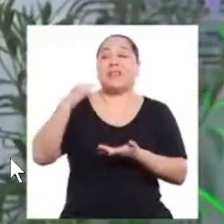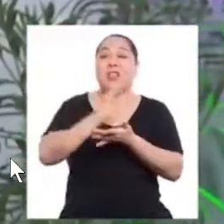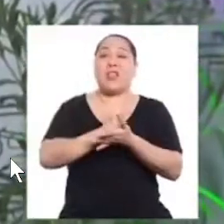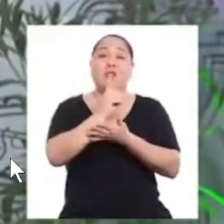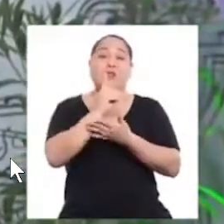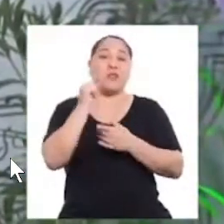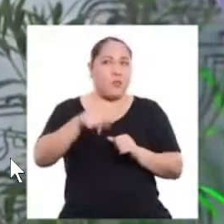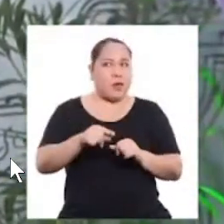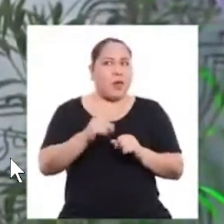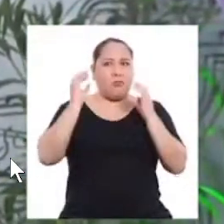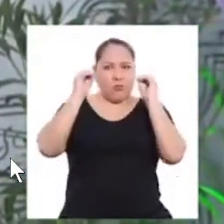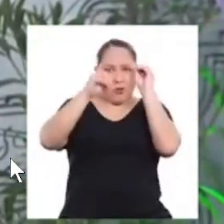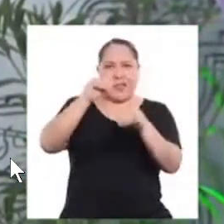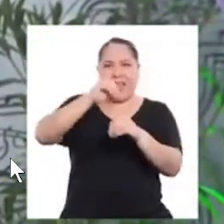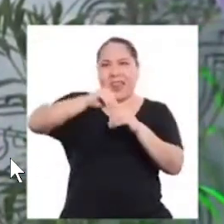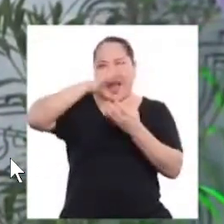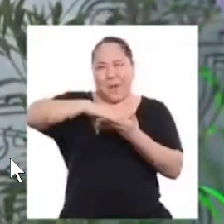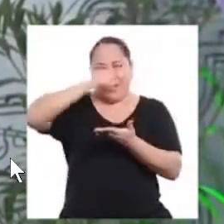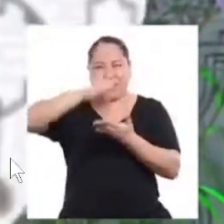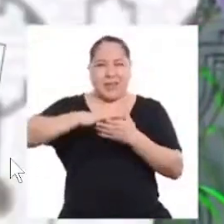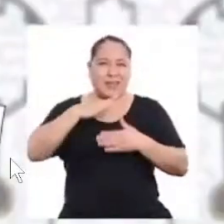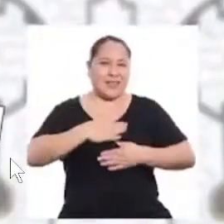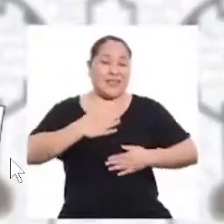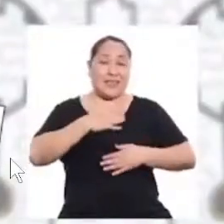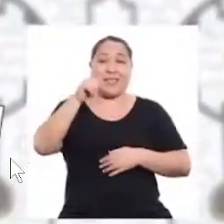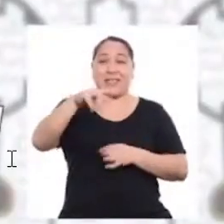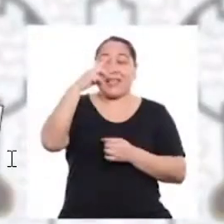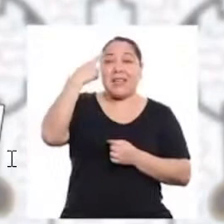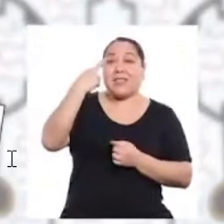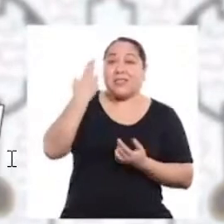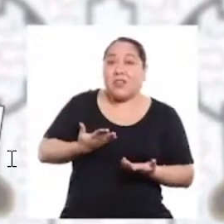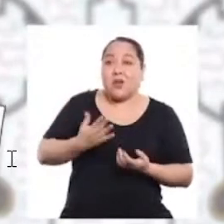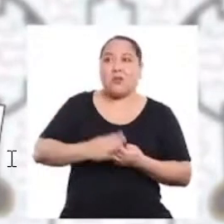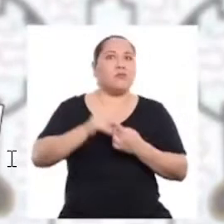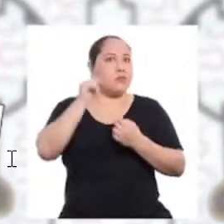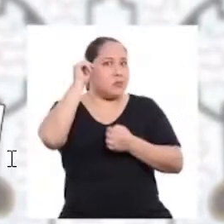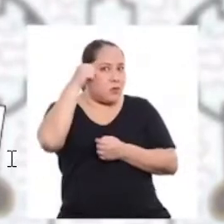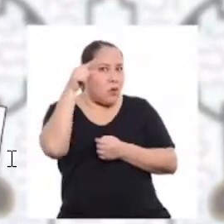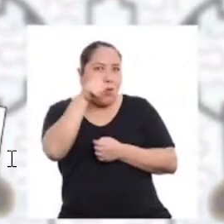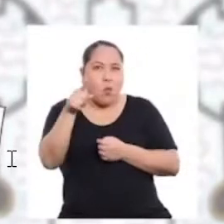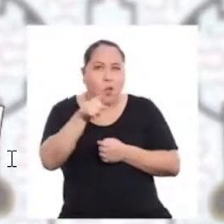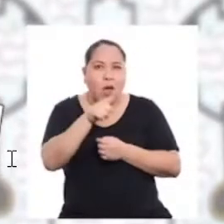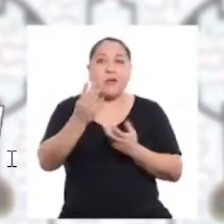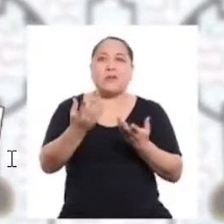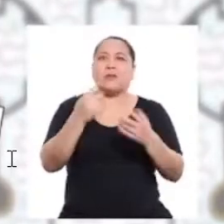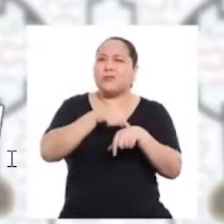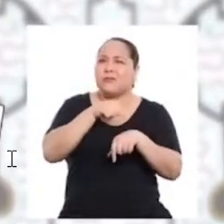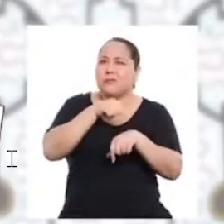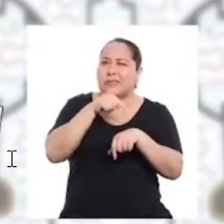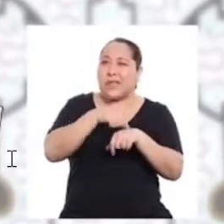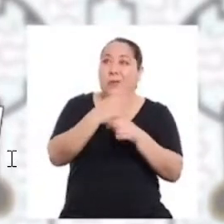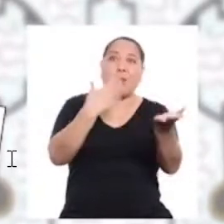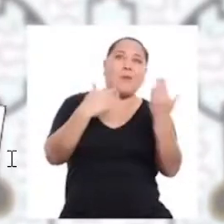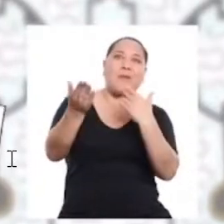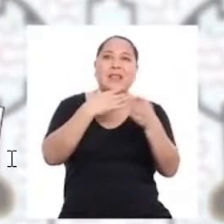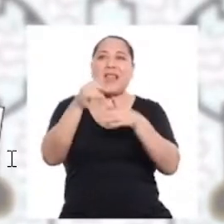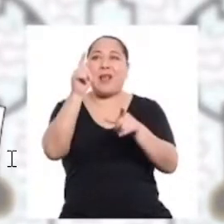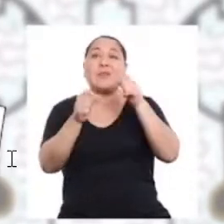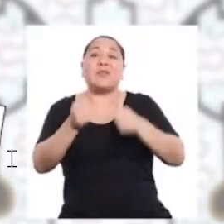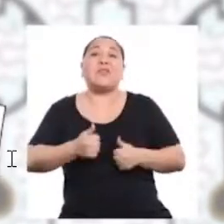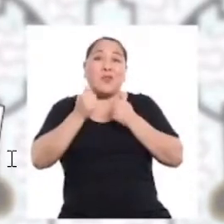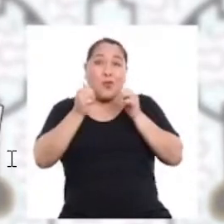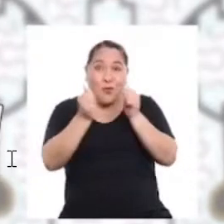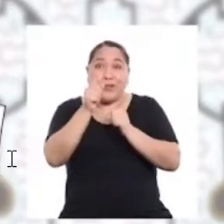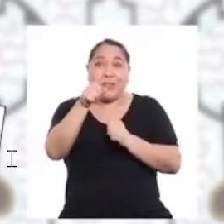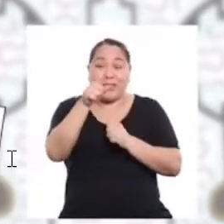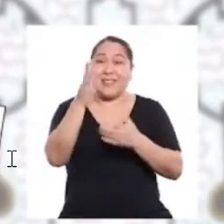de Educación para crear aprendizajes de manera divertida. Por eso mismo, les recordamos que tienen unos segundos para invitar a las